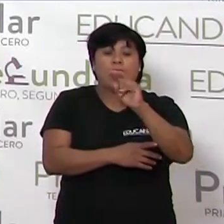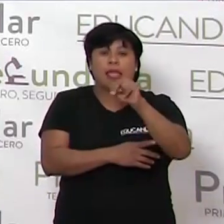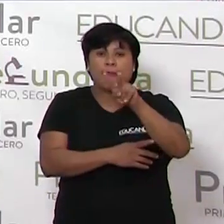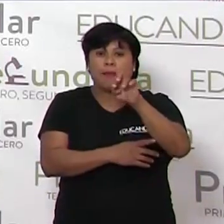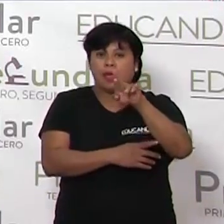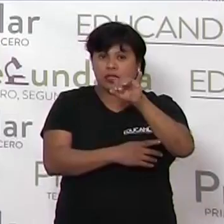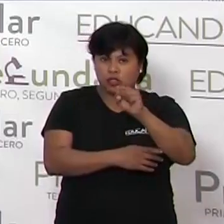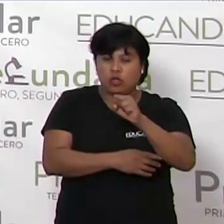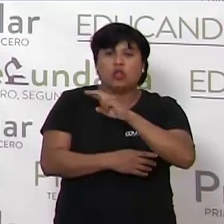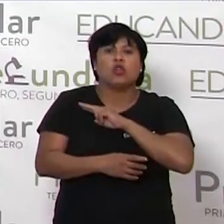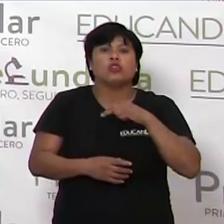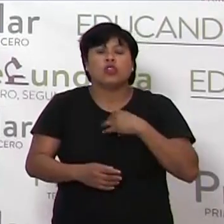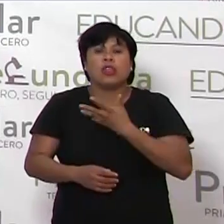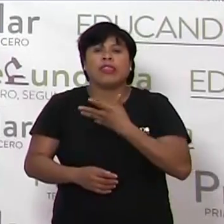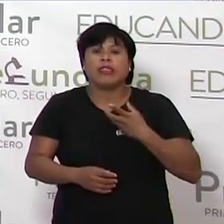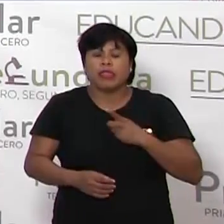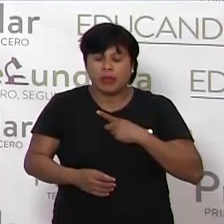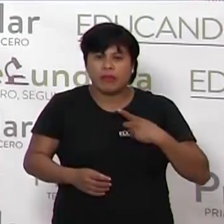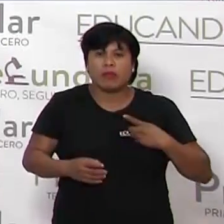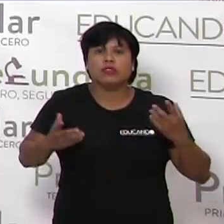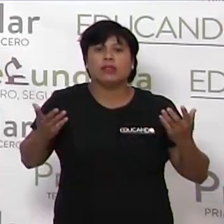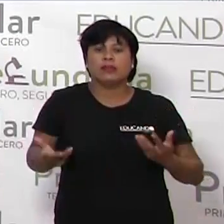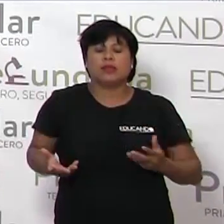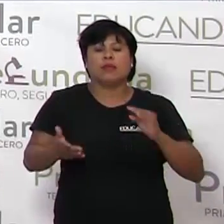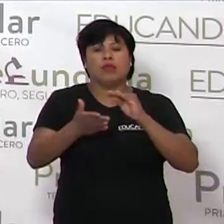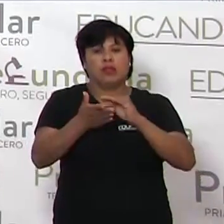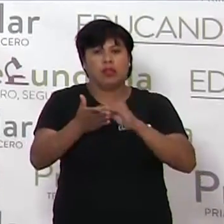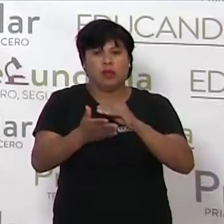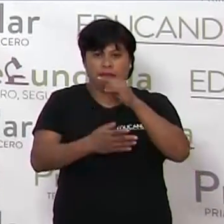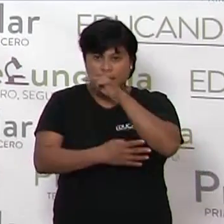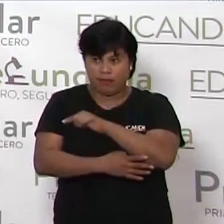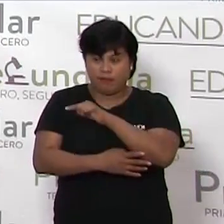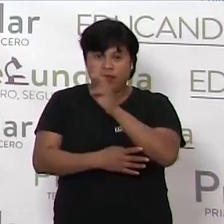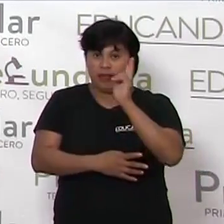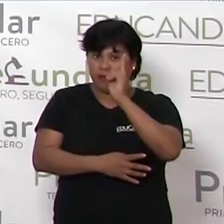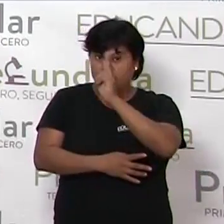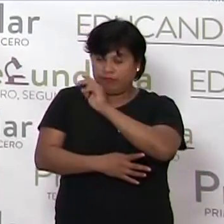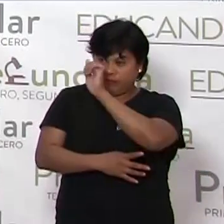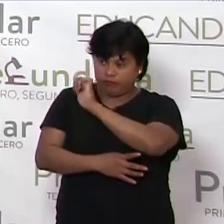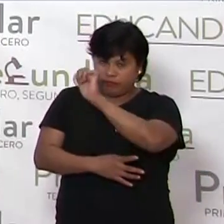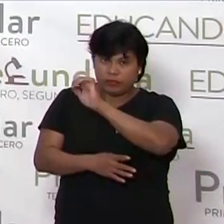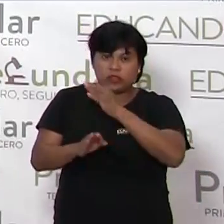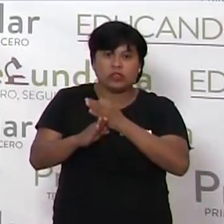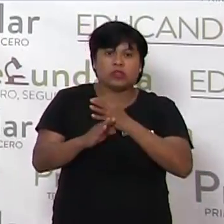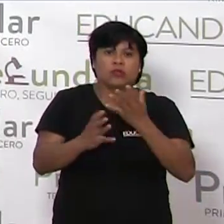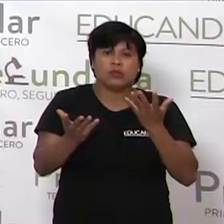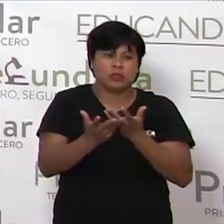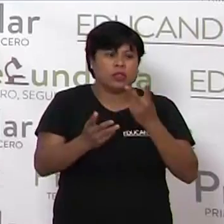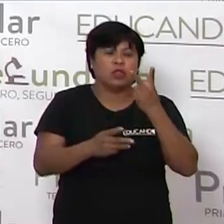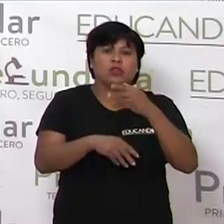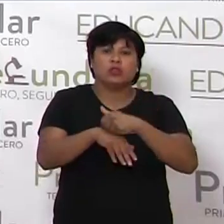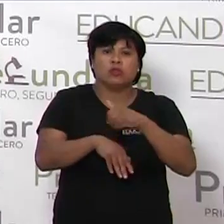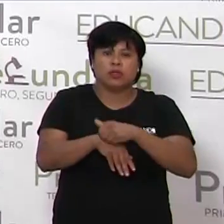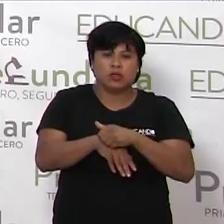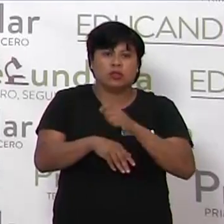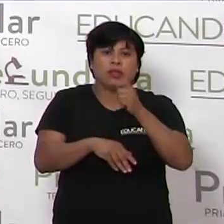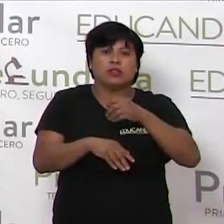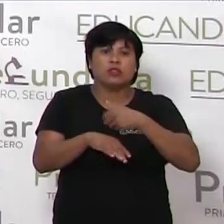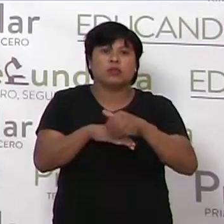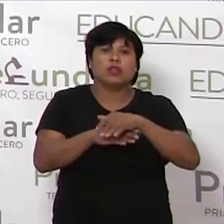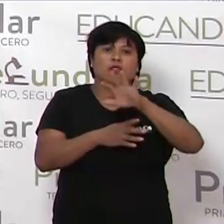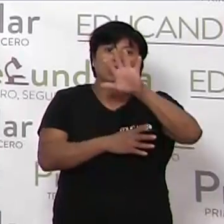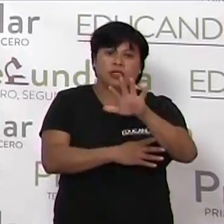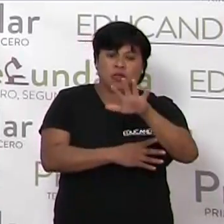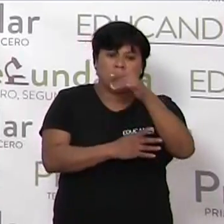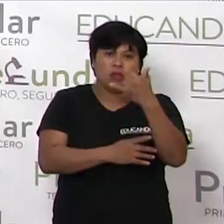es un algoritmo inverso, entonces tenemos que aplicarlo acá. Ya vamos a trabajar con esos dos números,